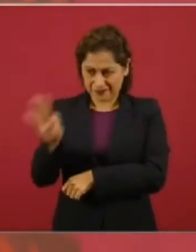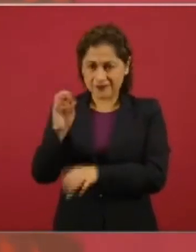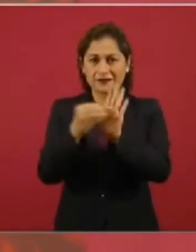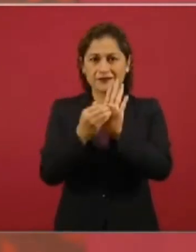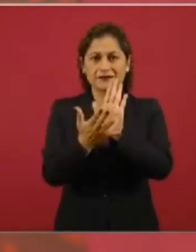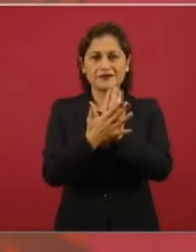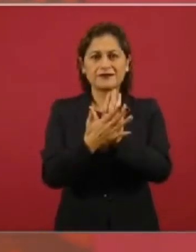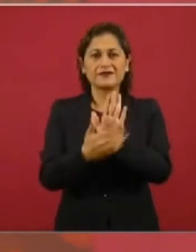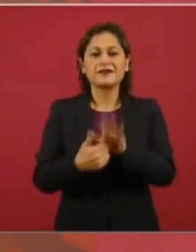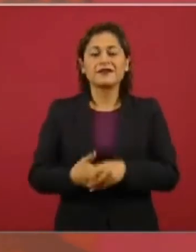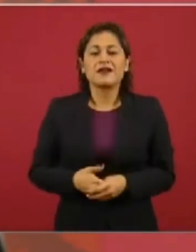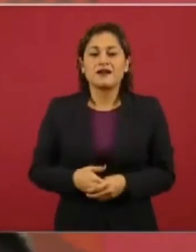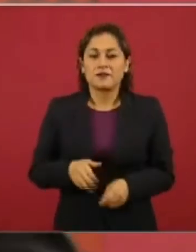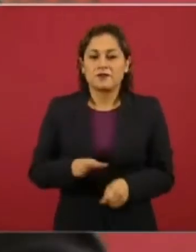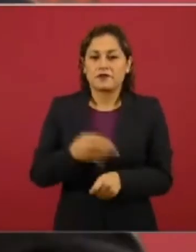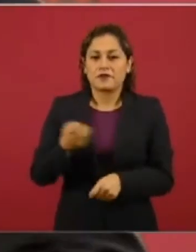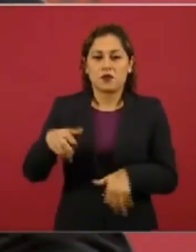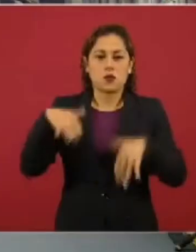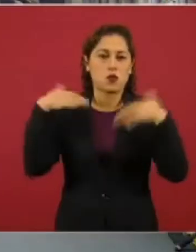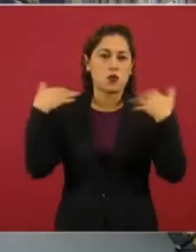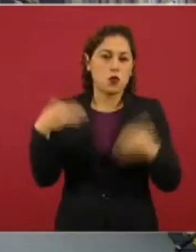Que es buenísima.